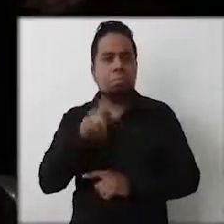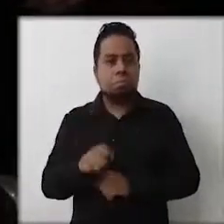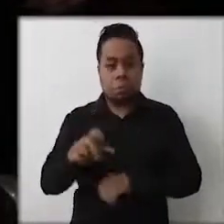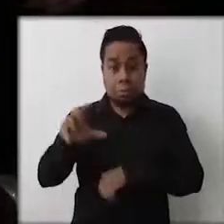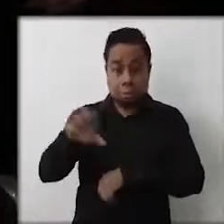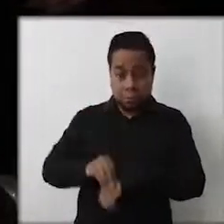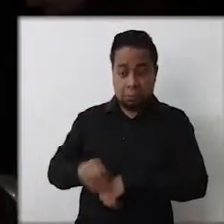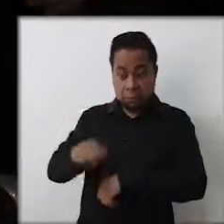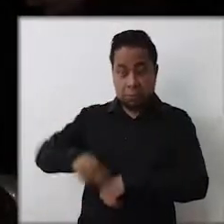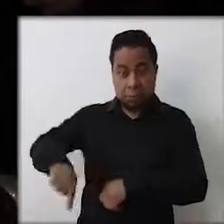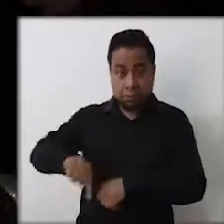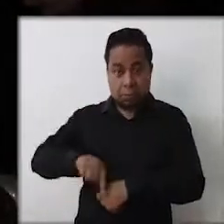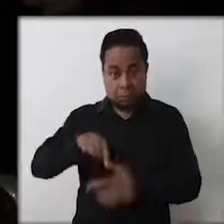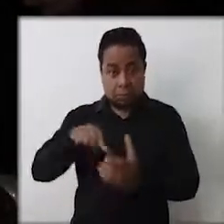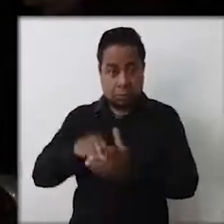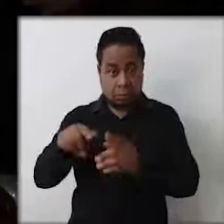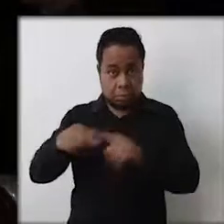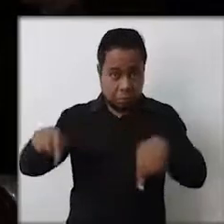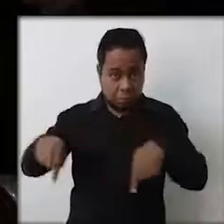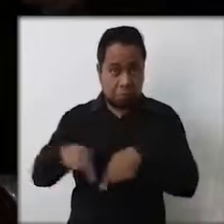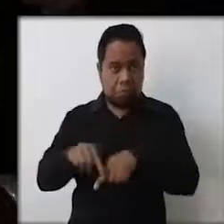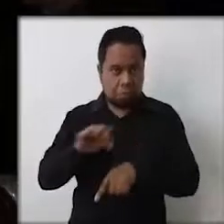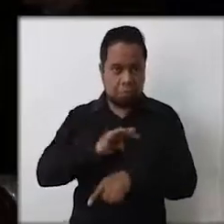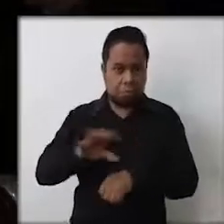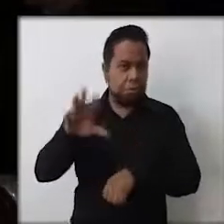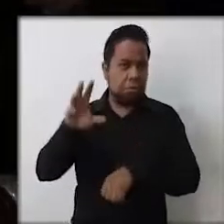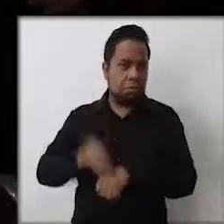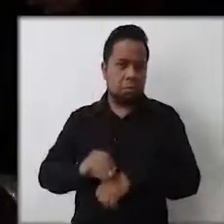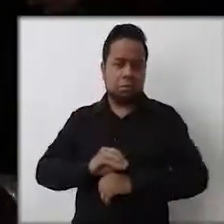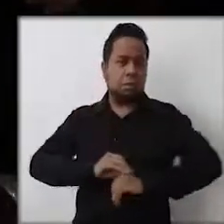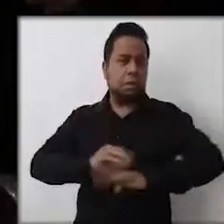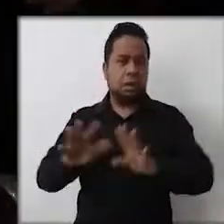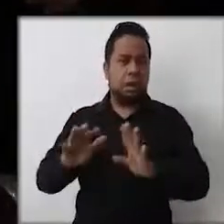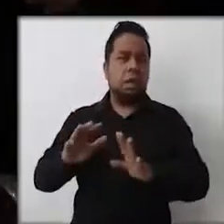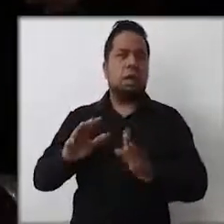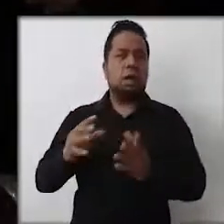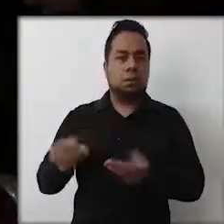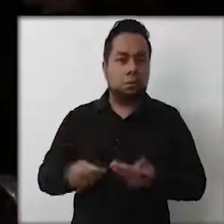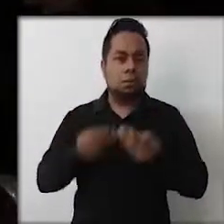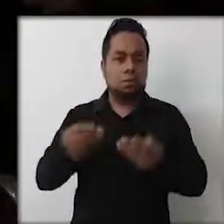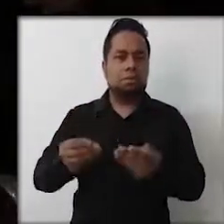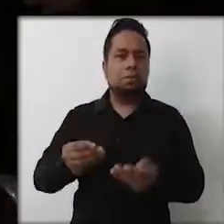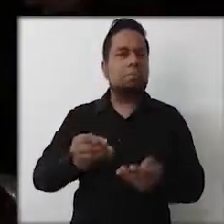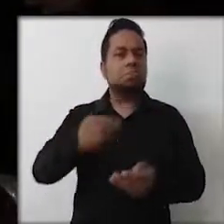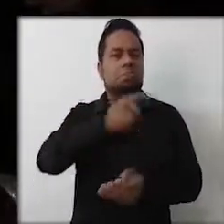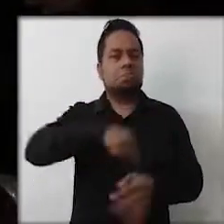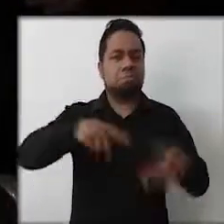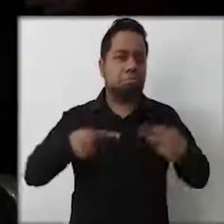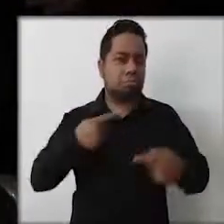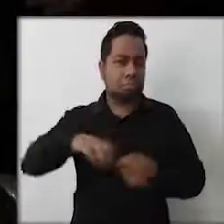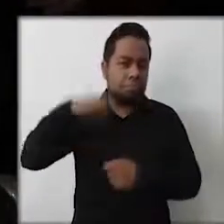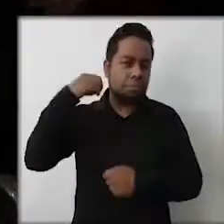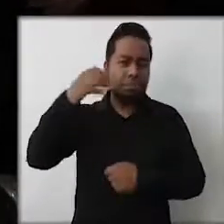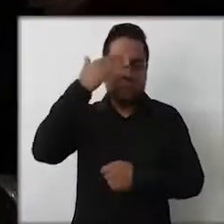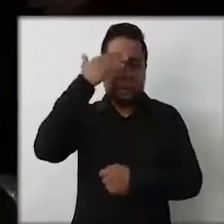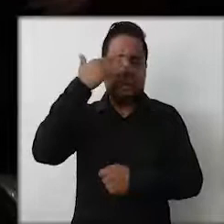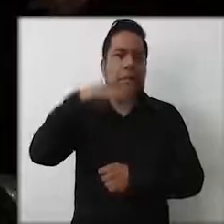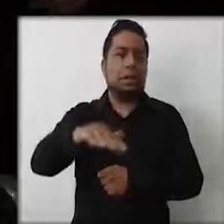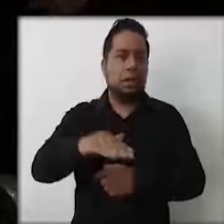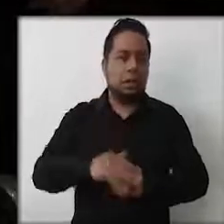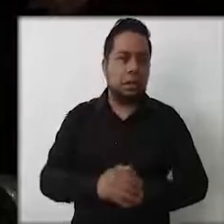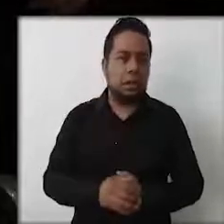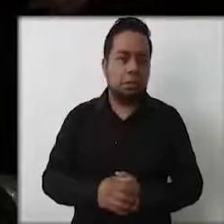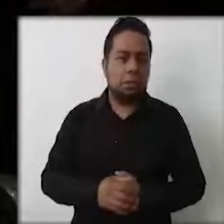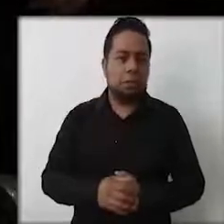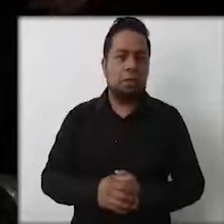permisos que no cumplan con la normatividad. Primero que nada, este permiso